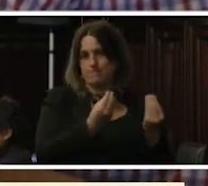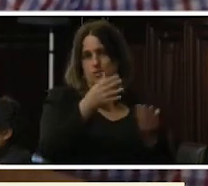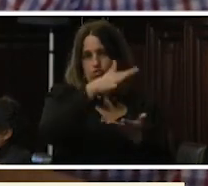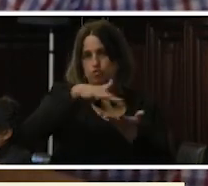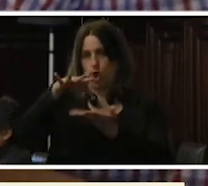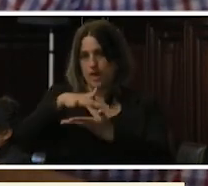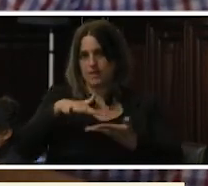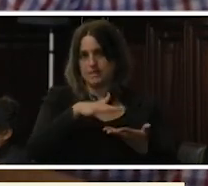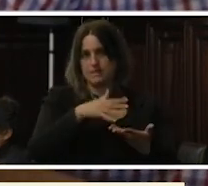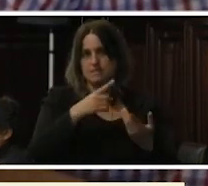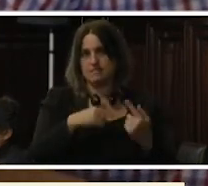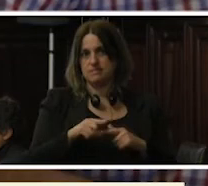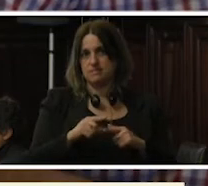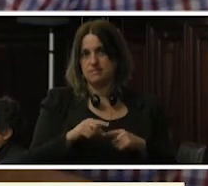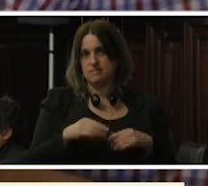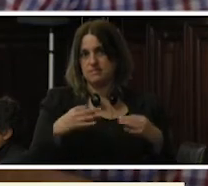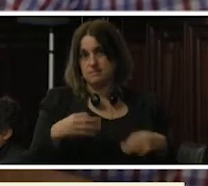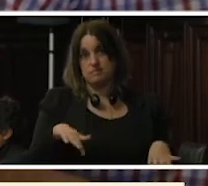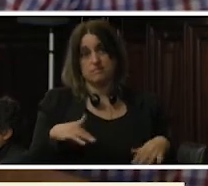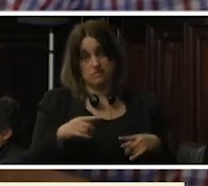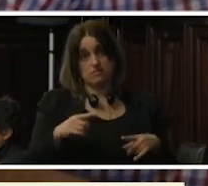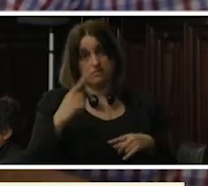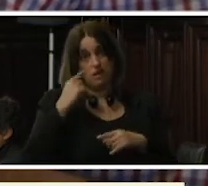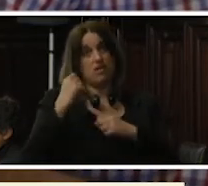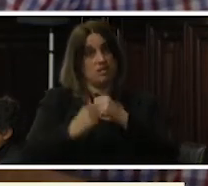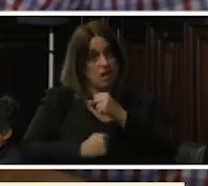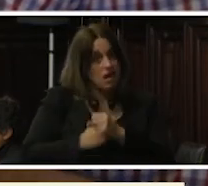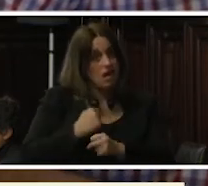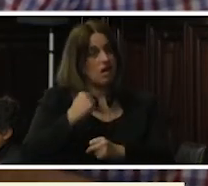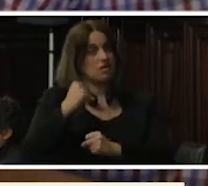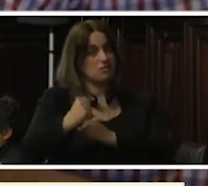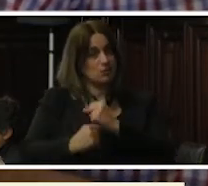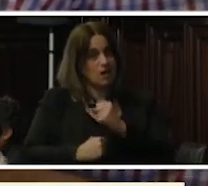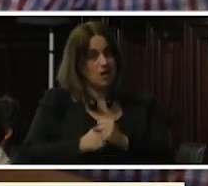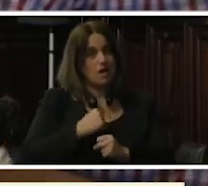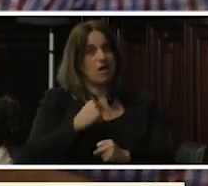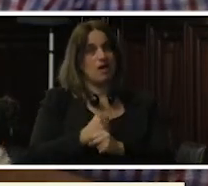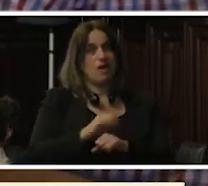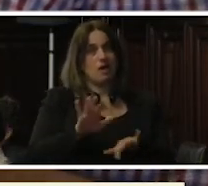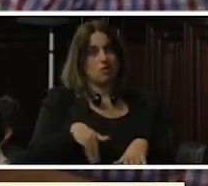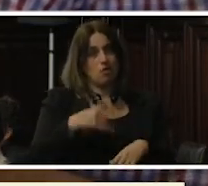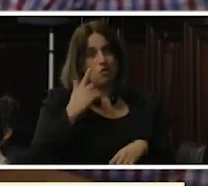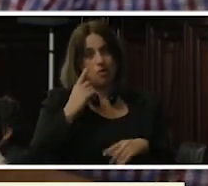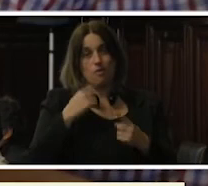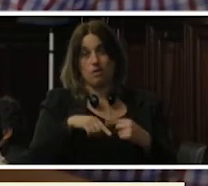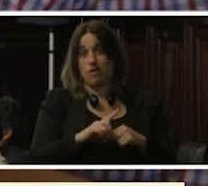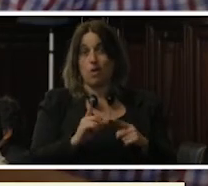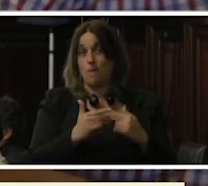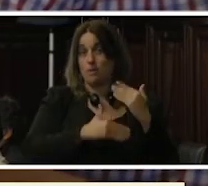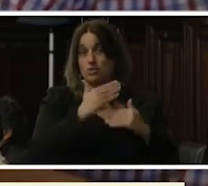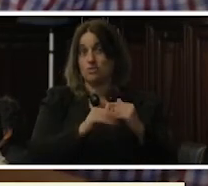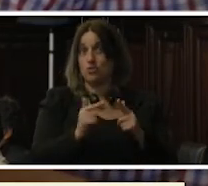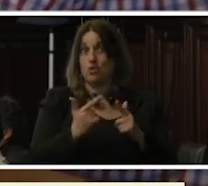están en seguidos años siendo pues editadas nuevas portarías sin que los procesos